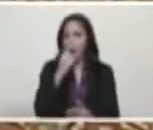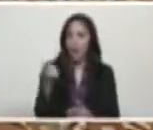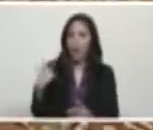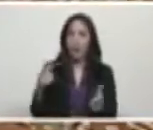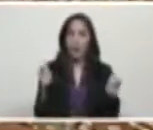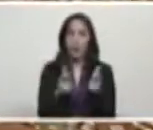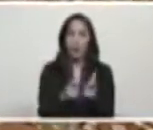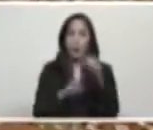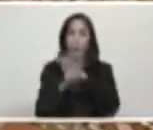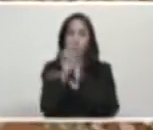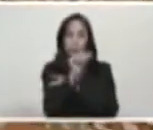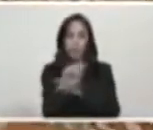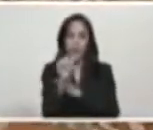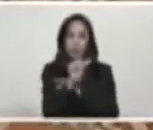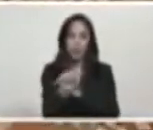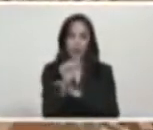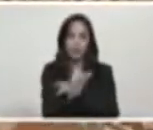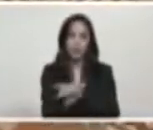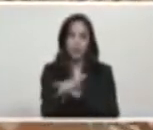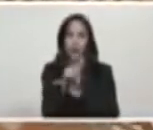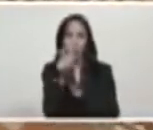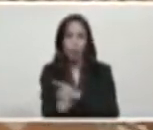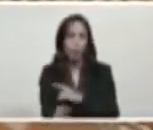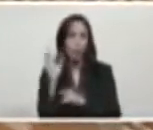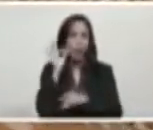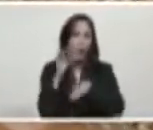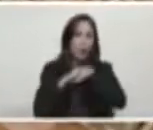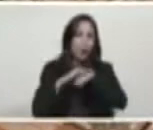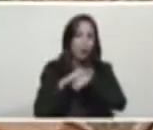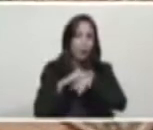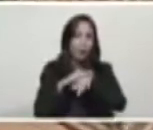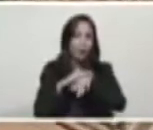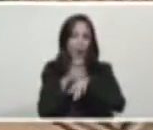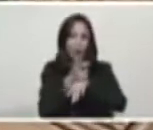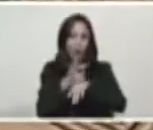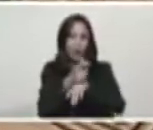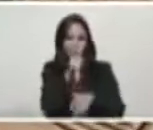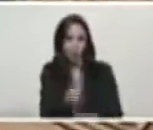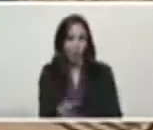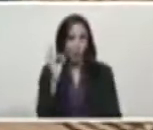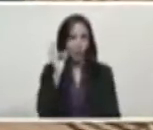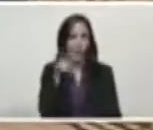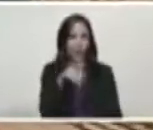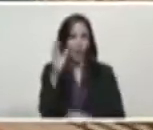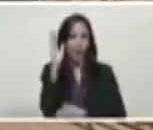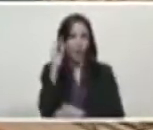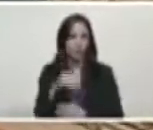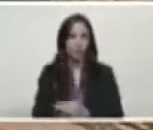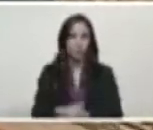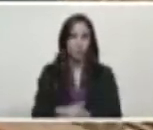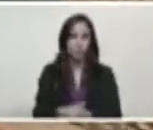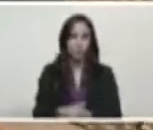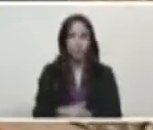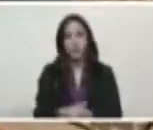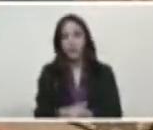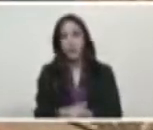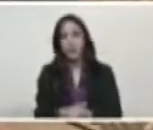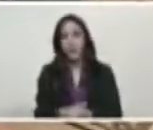hace 4 semanas aquí con la gobernadora Carmen Teresa Meléndez, la gobernadora de Lara, con el alcalde